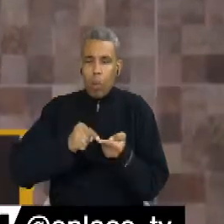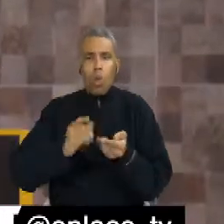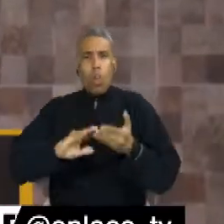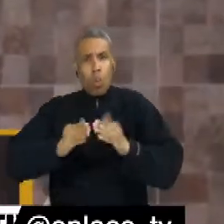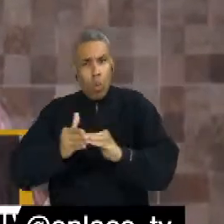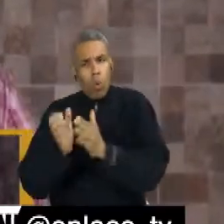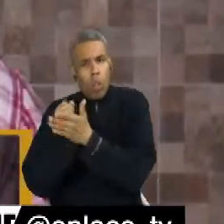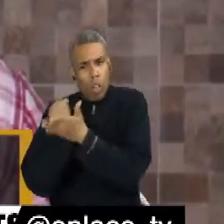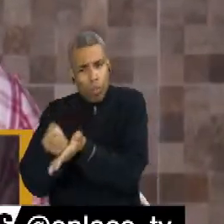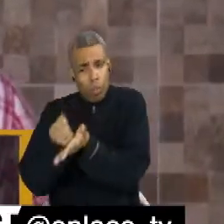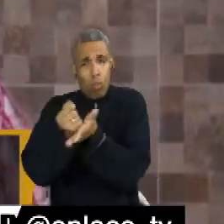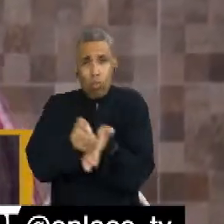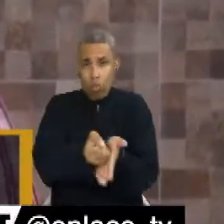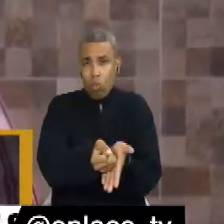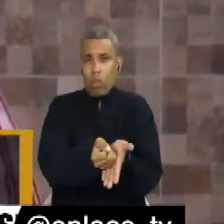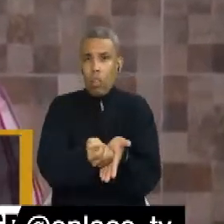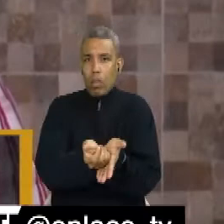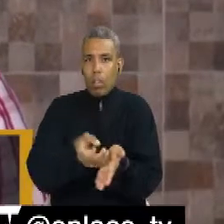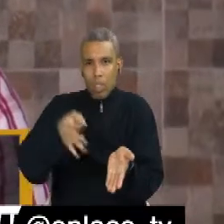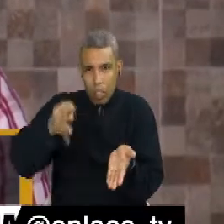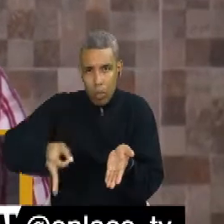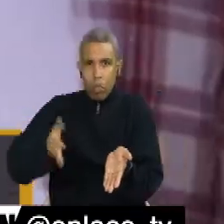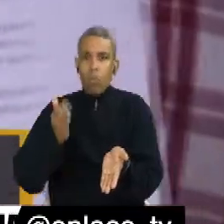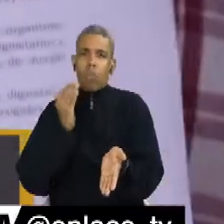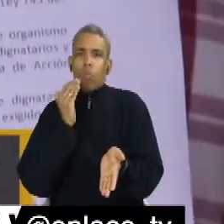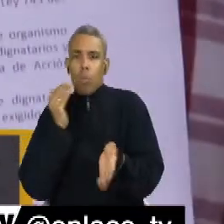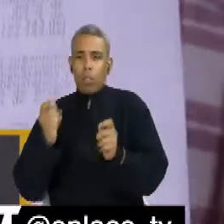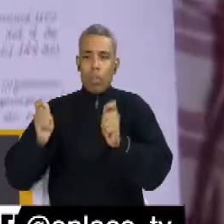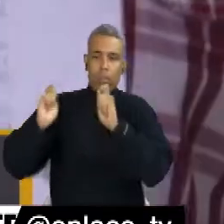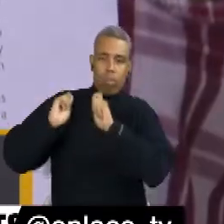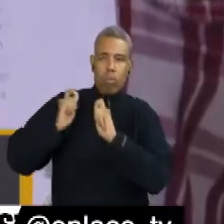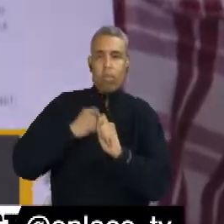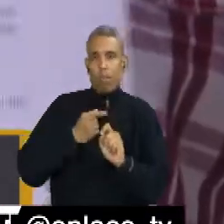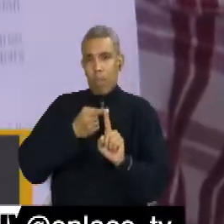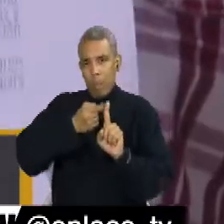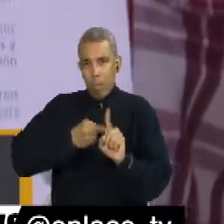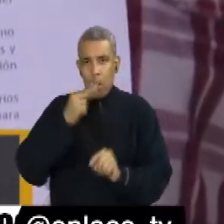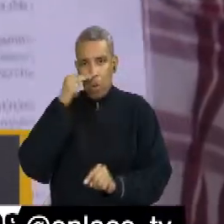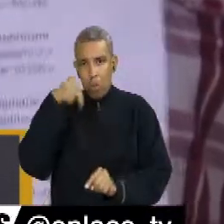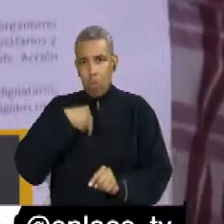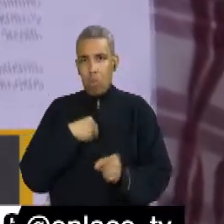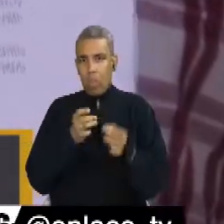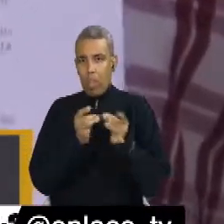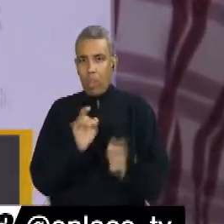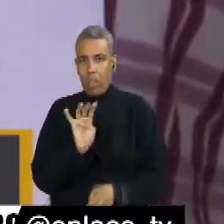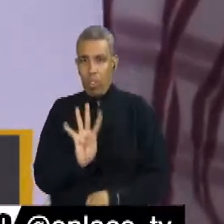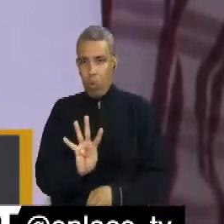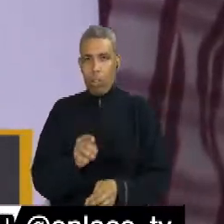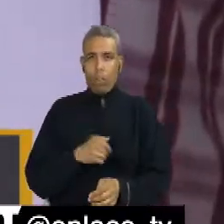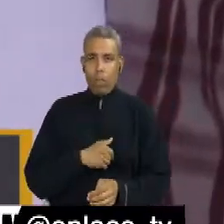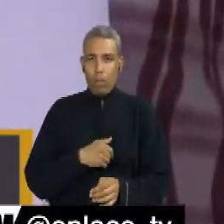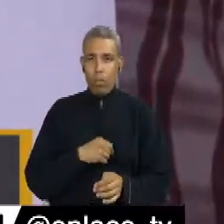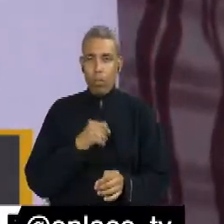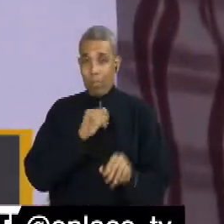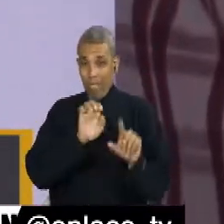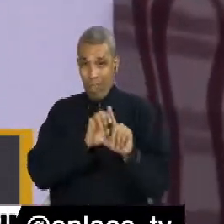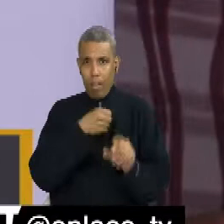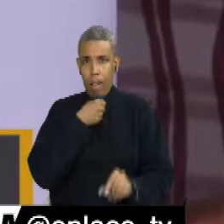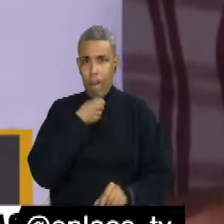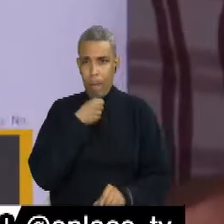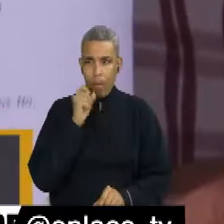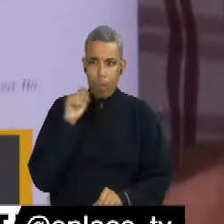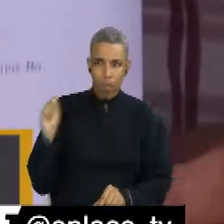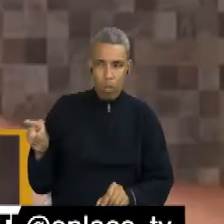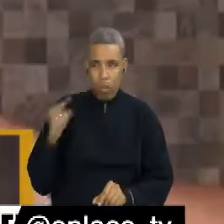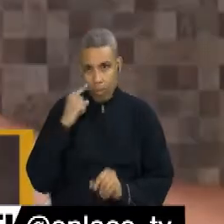posición oficial el próximo 4 de junio. Sobre la figura, su conformación y tareas habló con Enlace Noticias el presidente electo Eric Velázquez